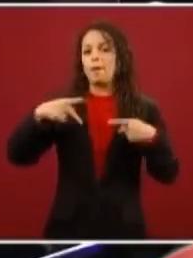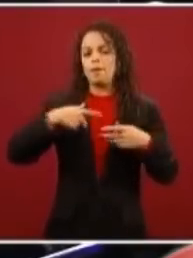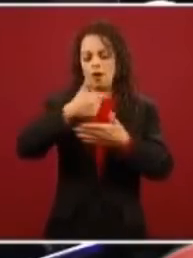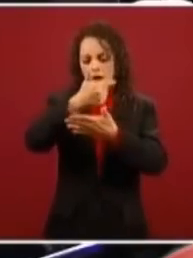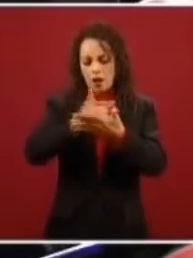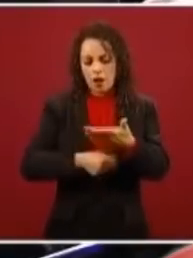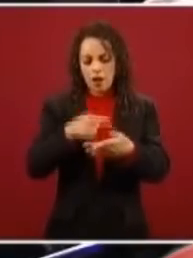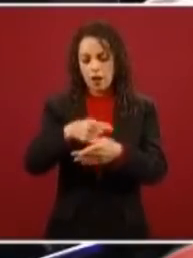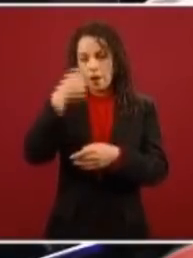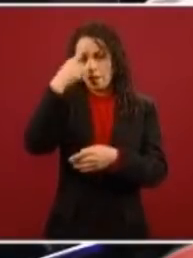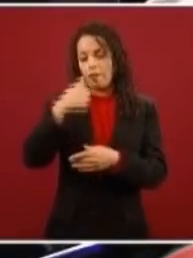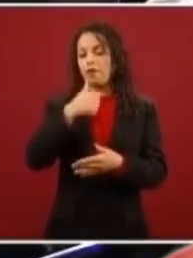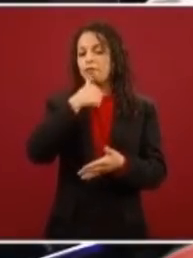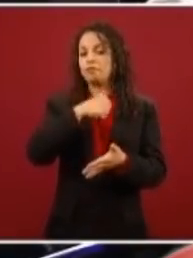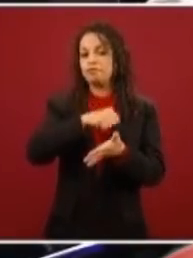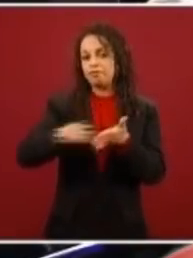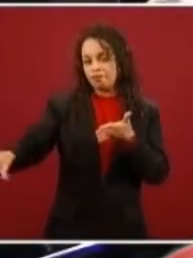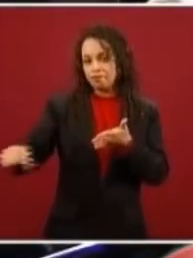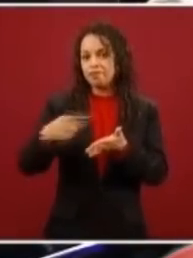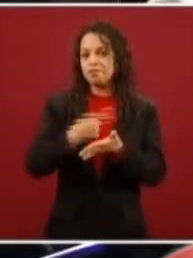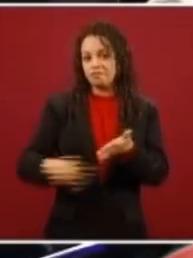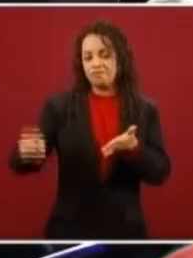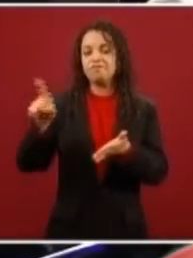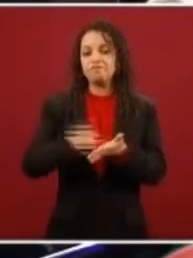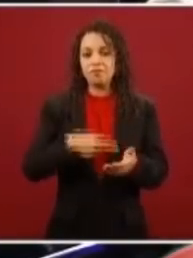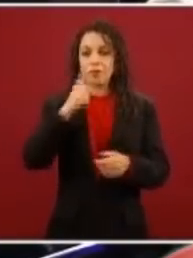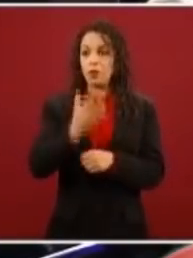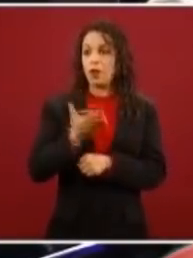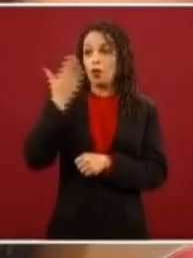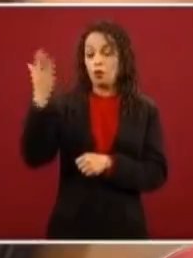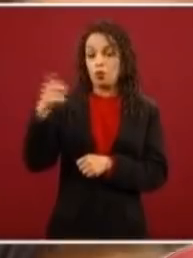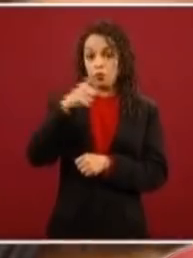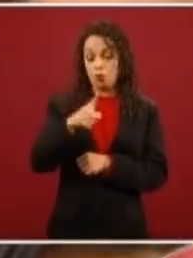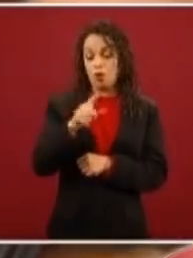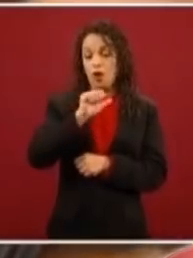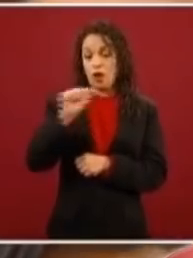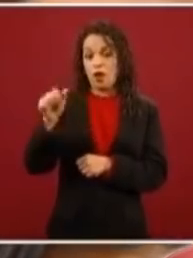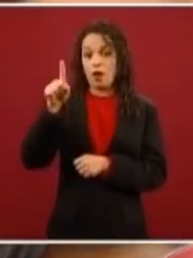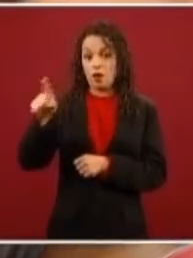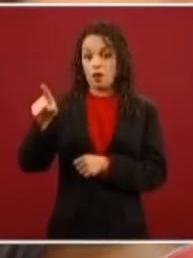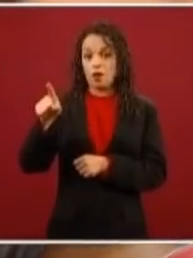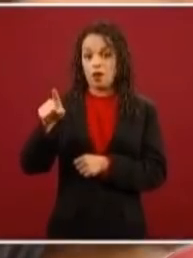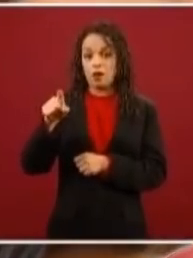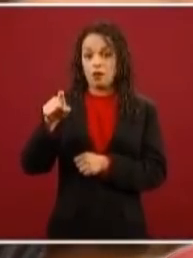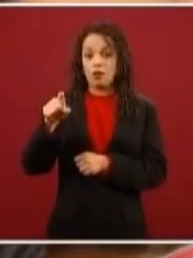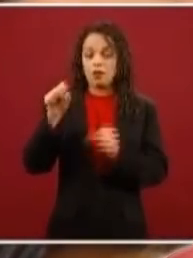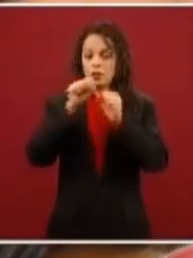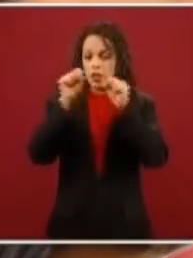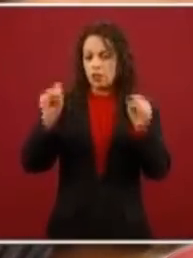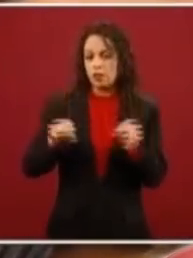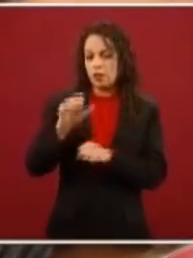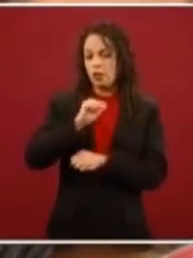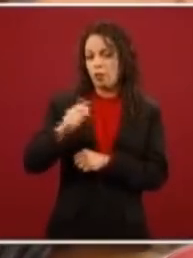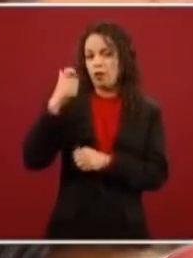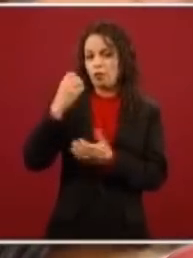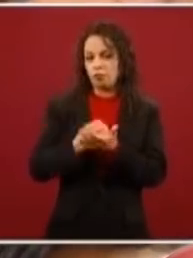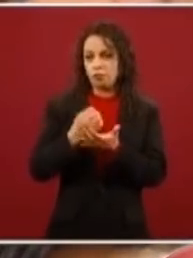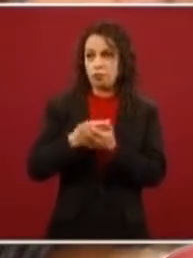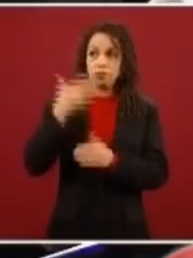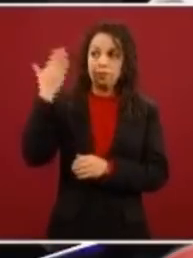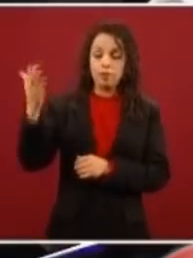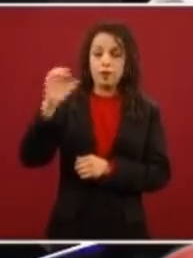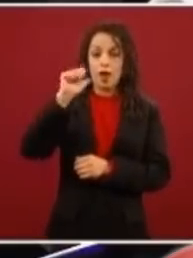pero solicitar al sistema financiero que permitan todos los bancos a Altos Hornos de México